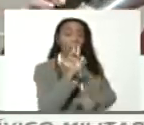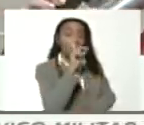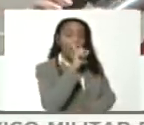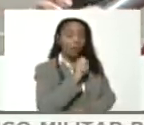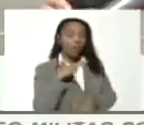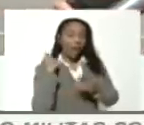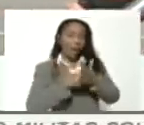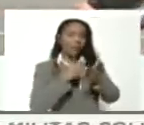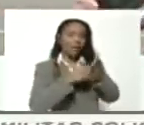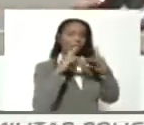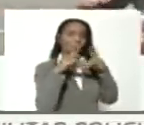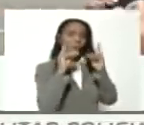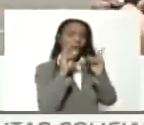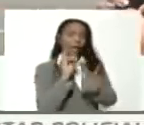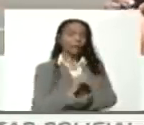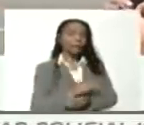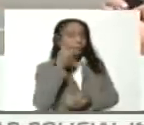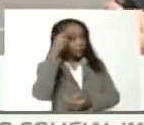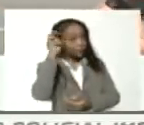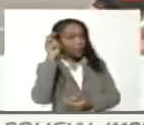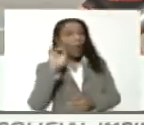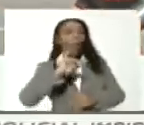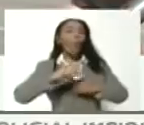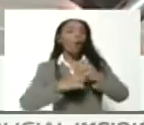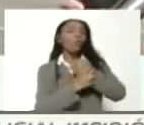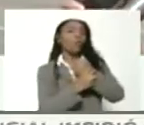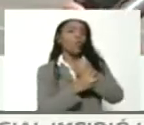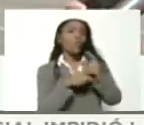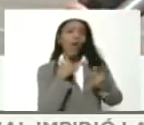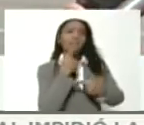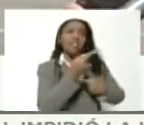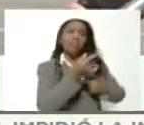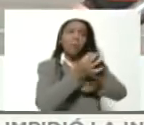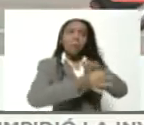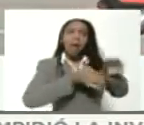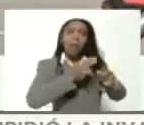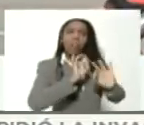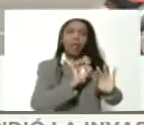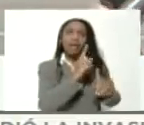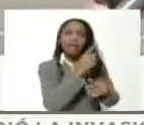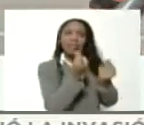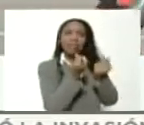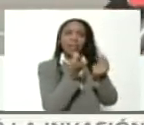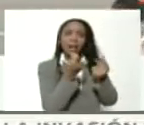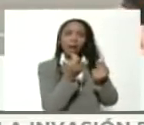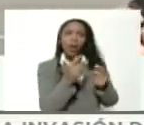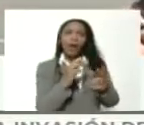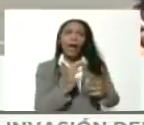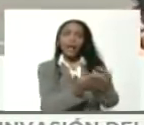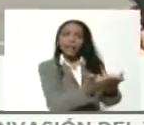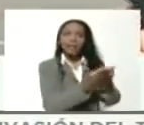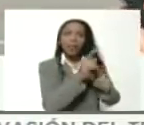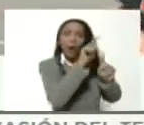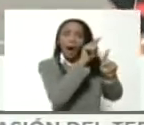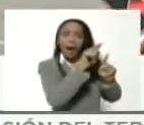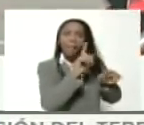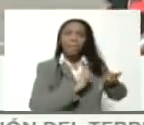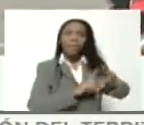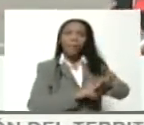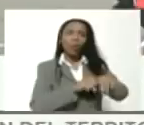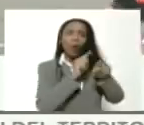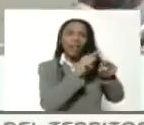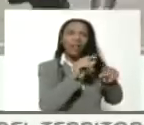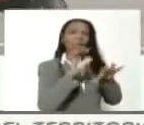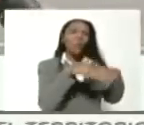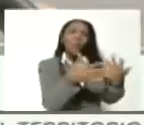batalla de los puentes, canciller Juan Guaidó pues no ha rendido cuentas de ese dinero que recibió en aquel momento. ¿Cuál es su